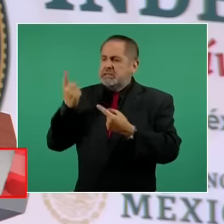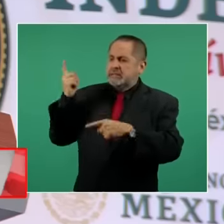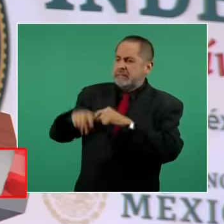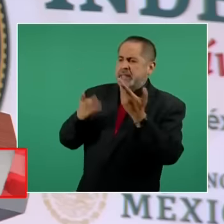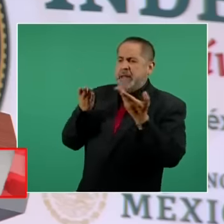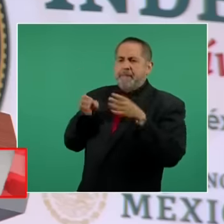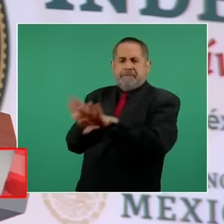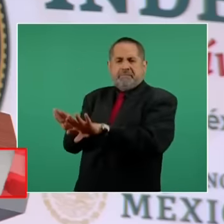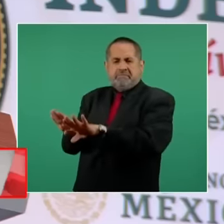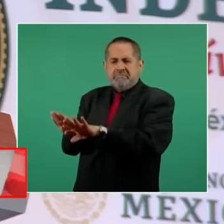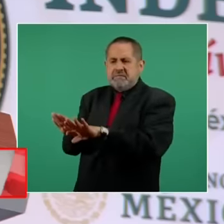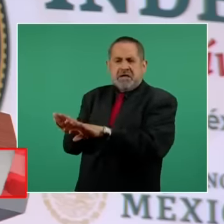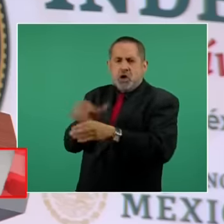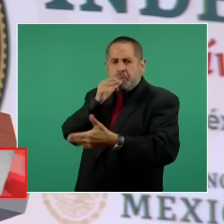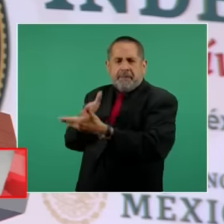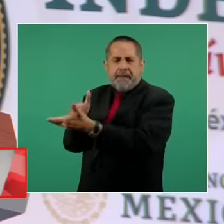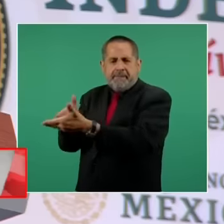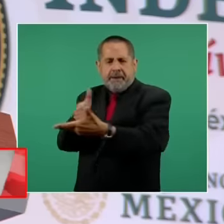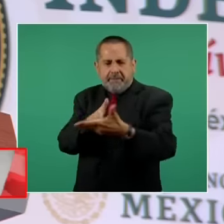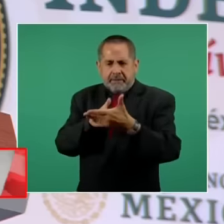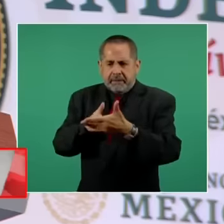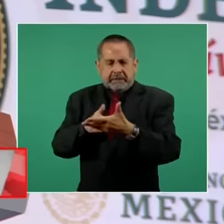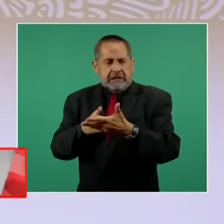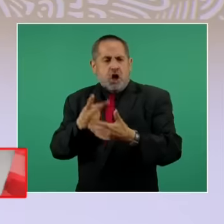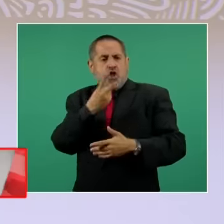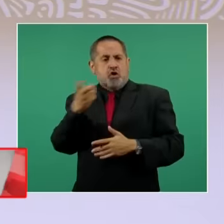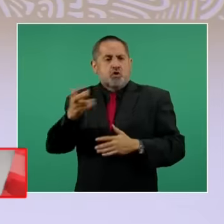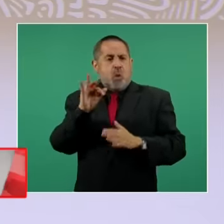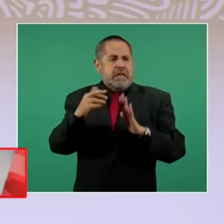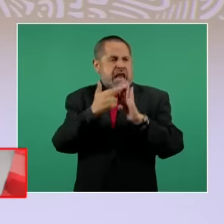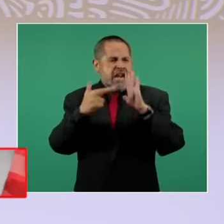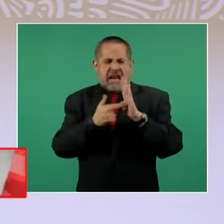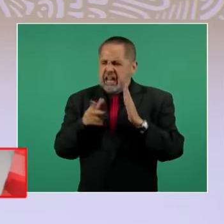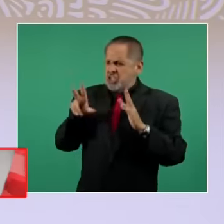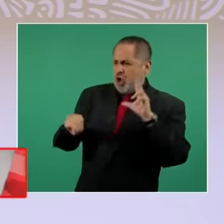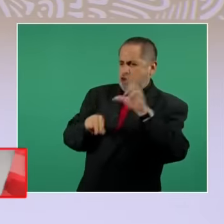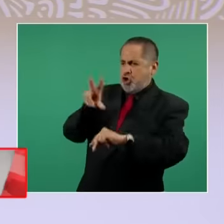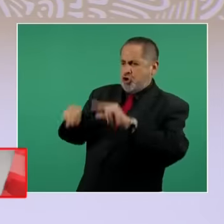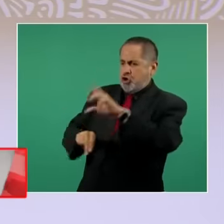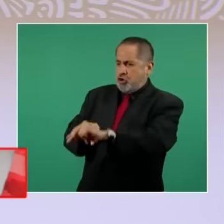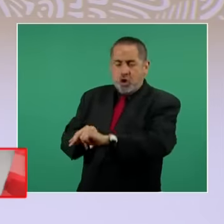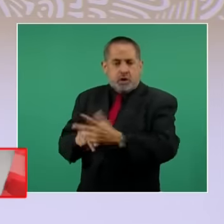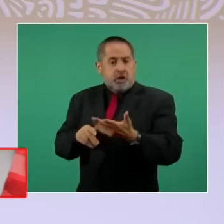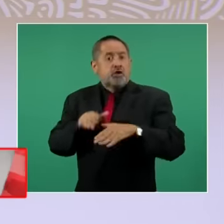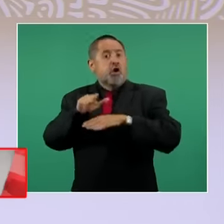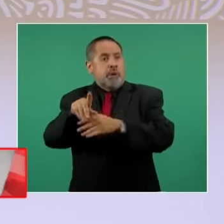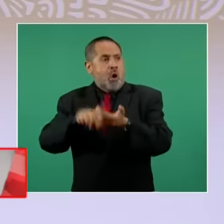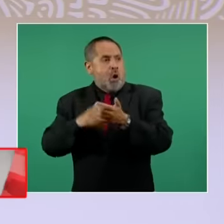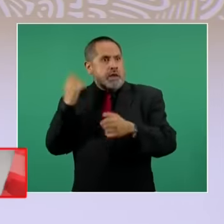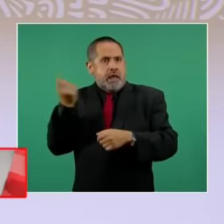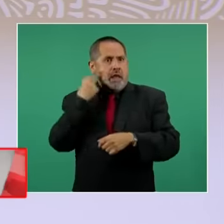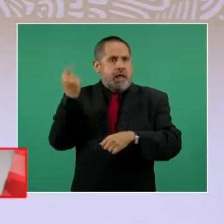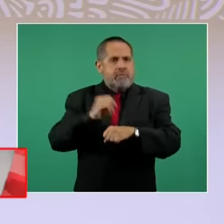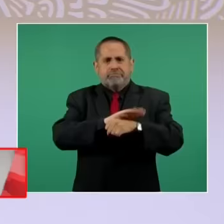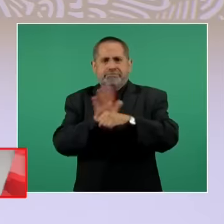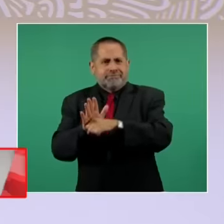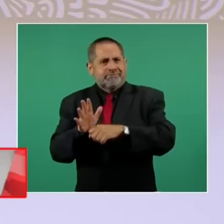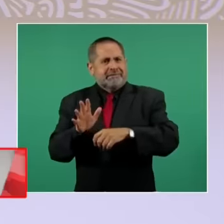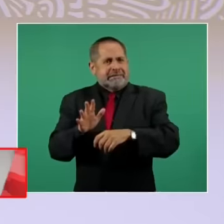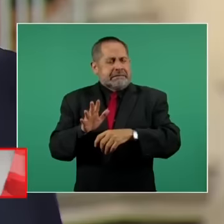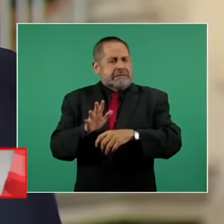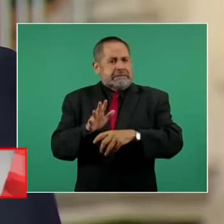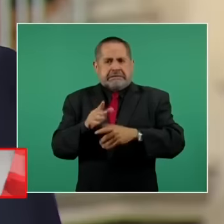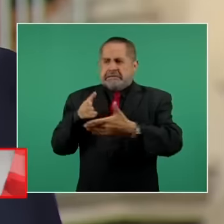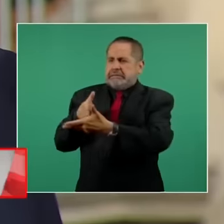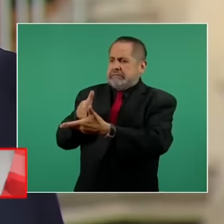oportunistamente con más de 240 medidas en medio de la pandemia de la COVID-19 que tan dramáticos costos tiene para